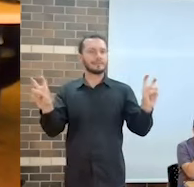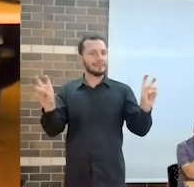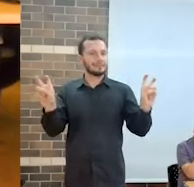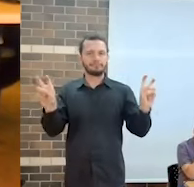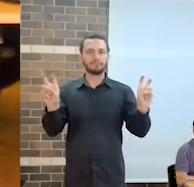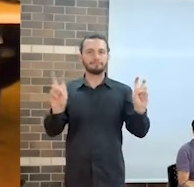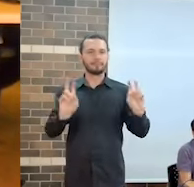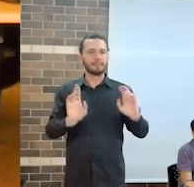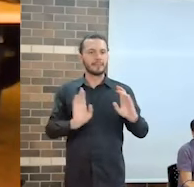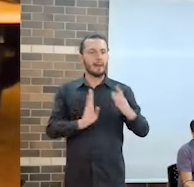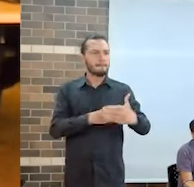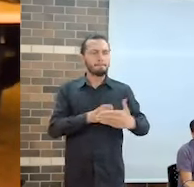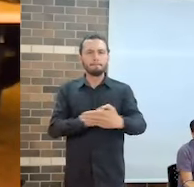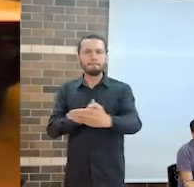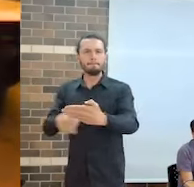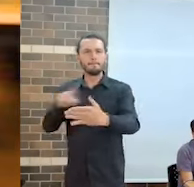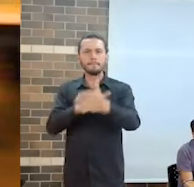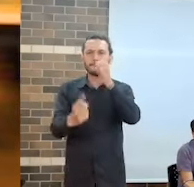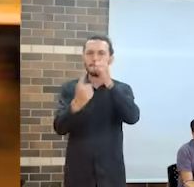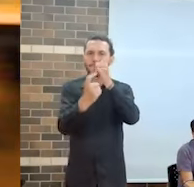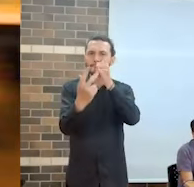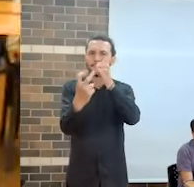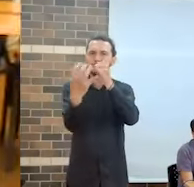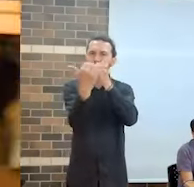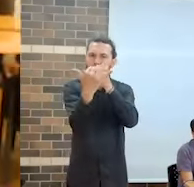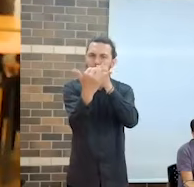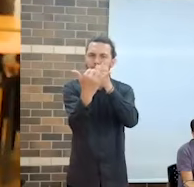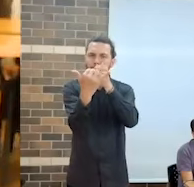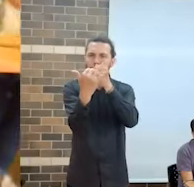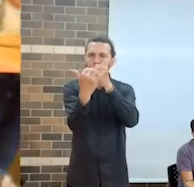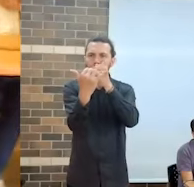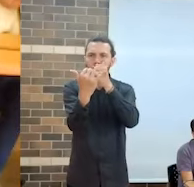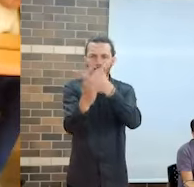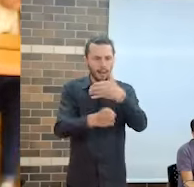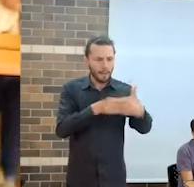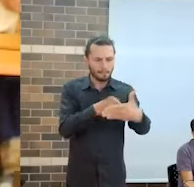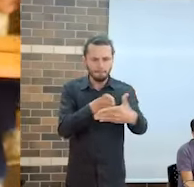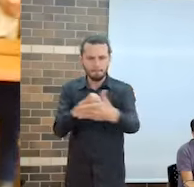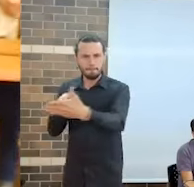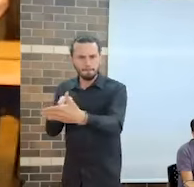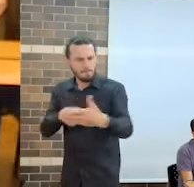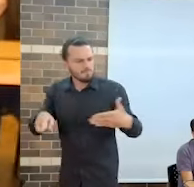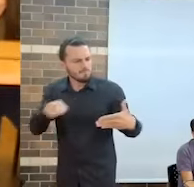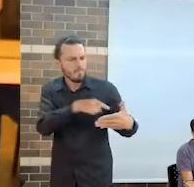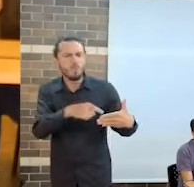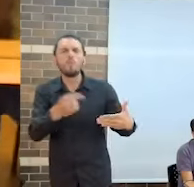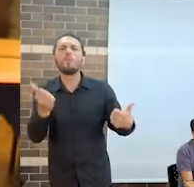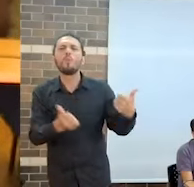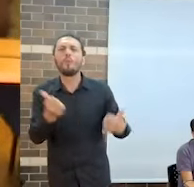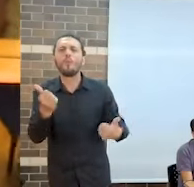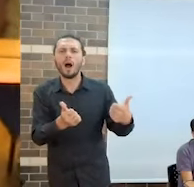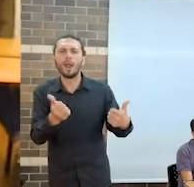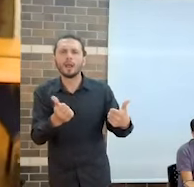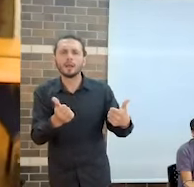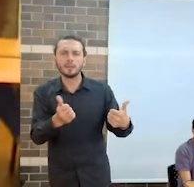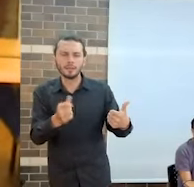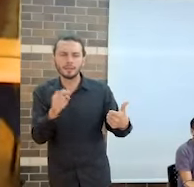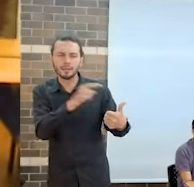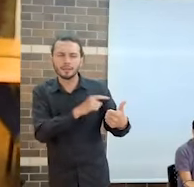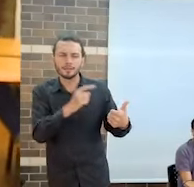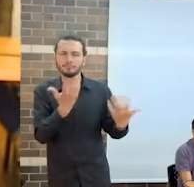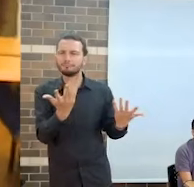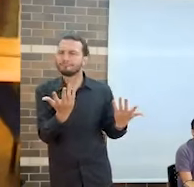Entonces, la idea es que dialoguemos sobre cuáles han sido esas barreras epistémicas que hemos podido